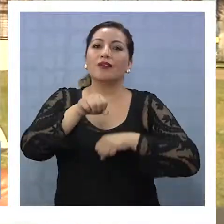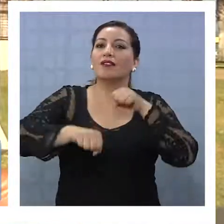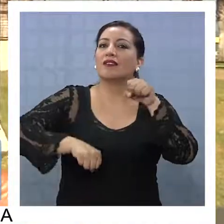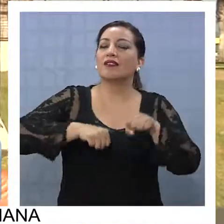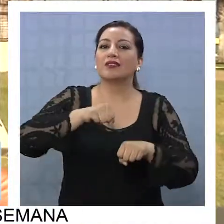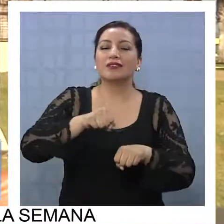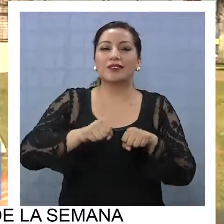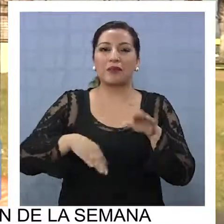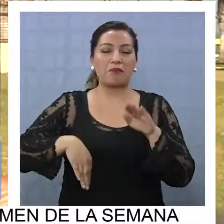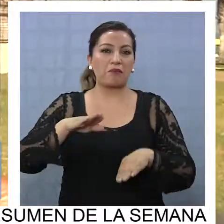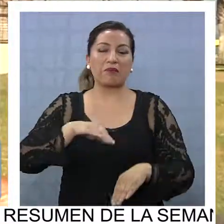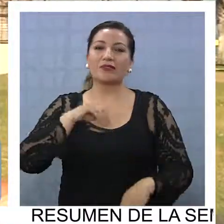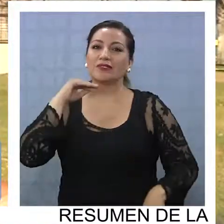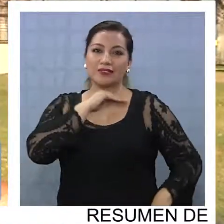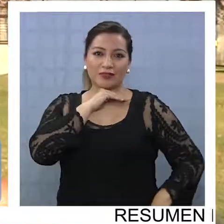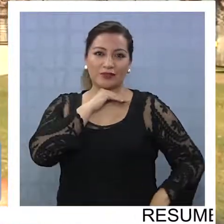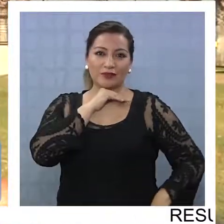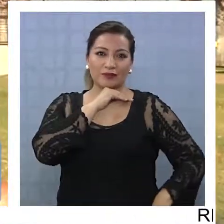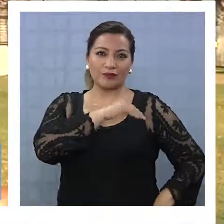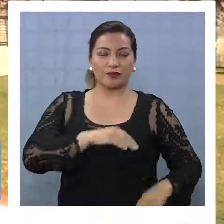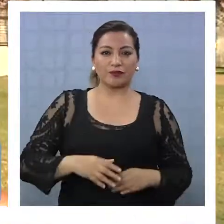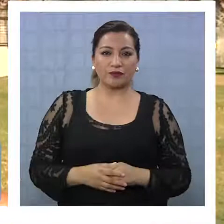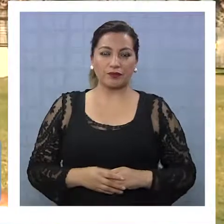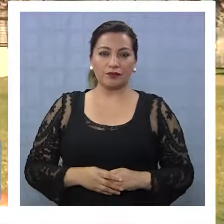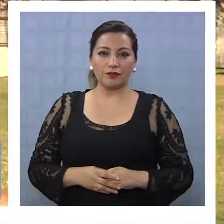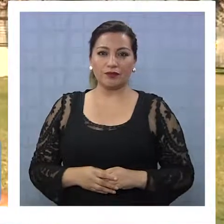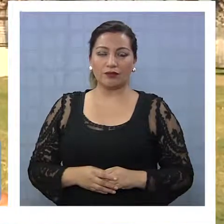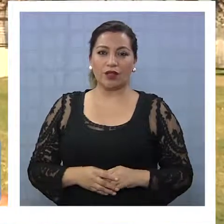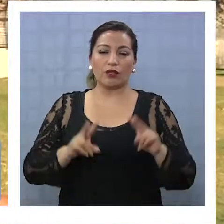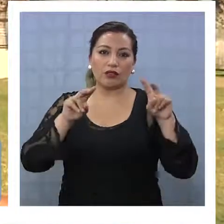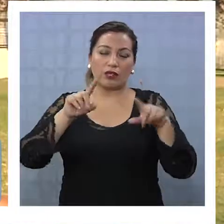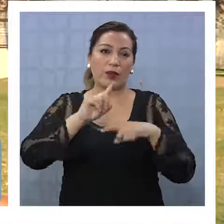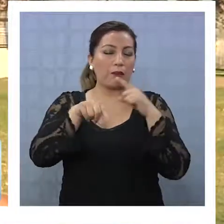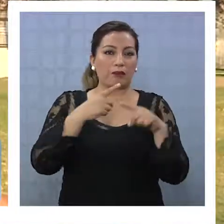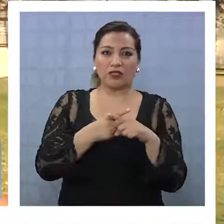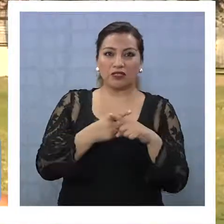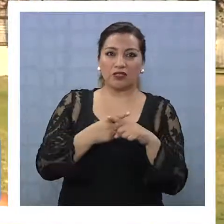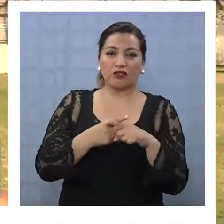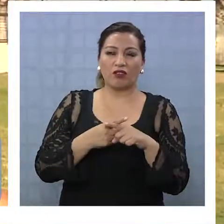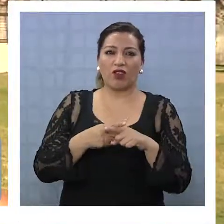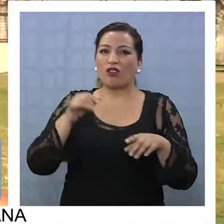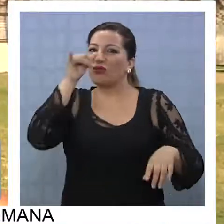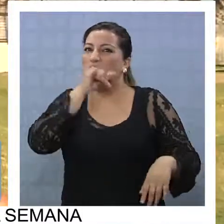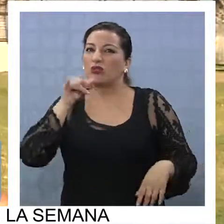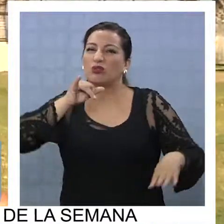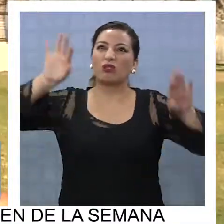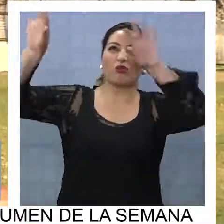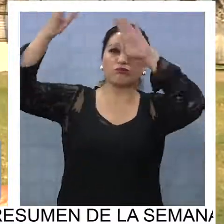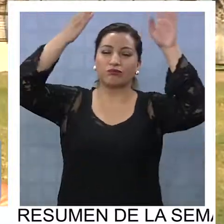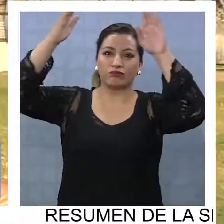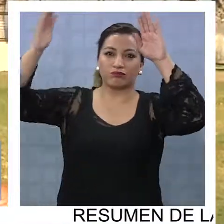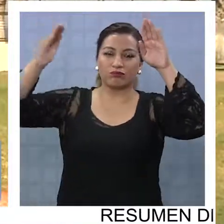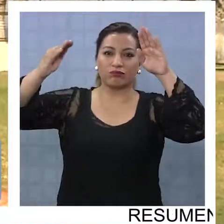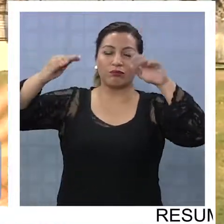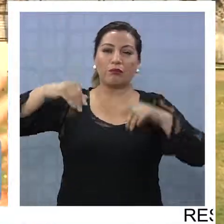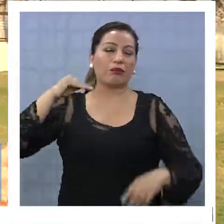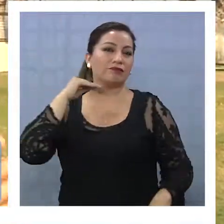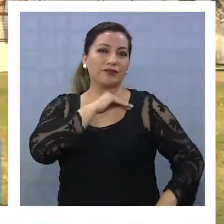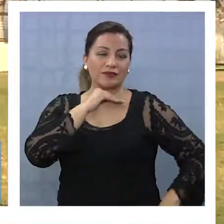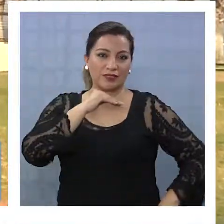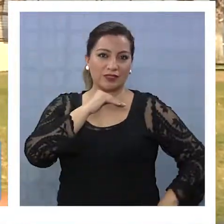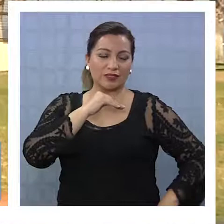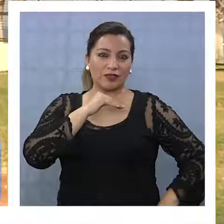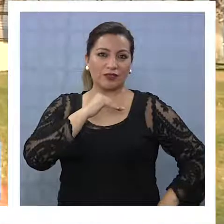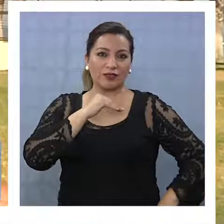Entonces las bicicletas son una ventaja en ese aspecto. Tienen aspectos positivos porque no contaminan, son más